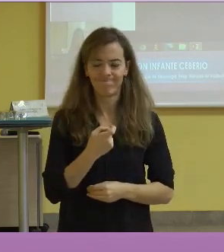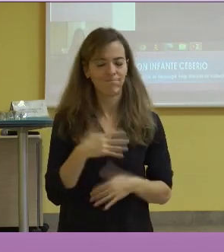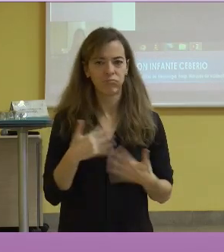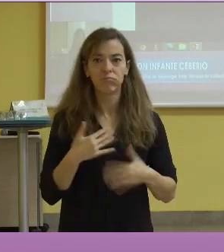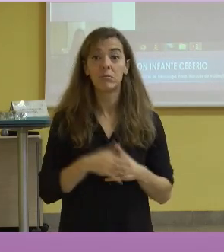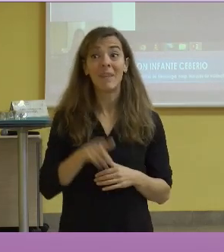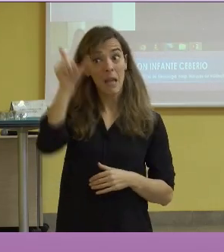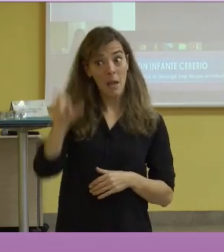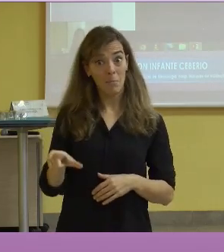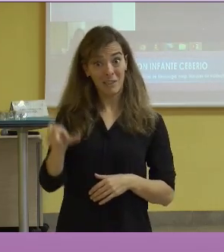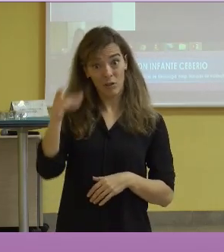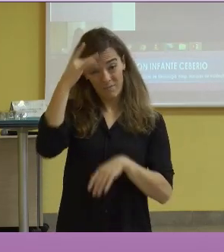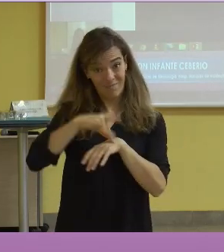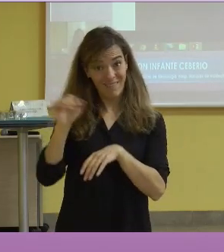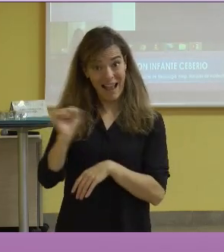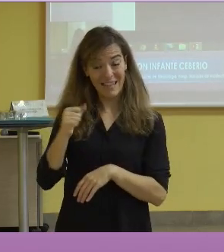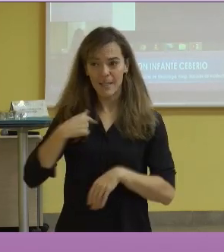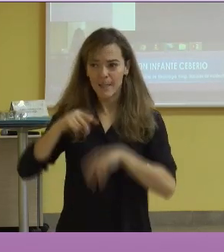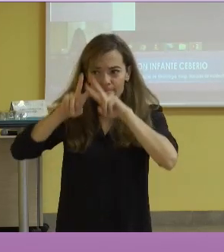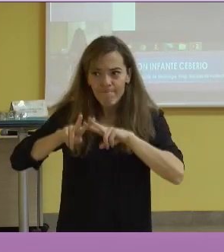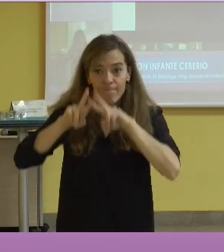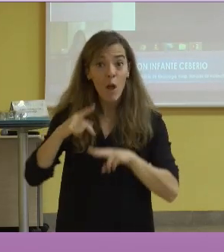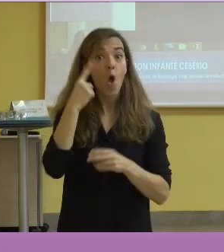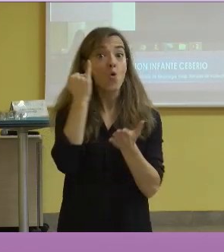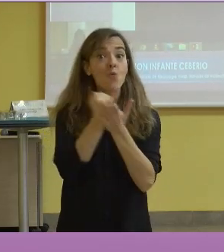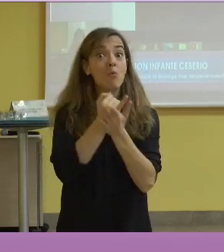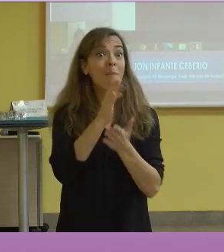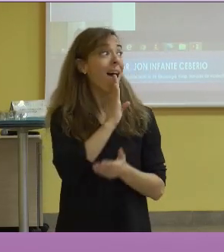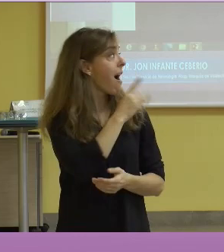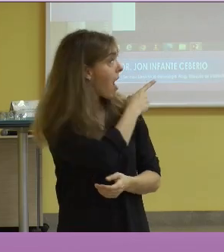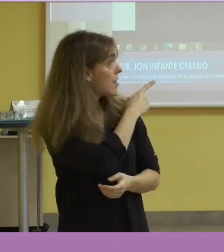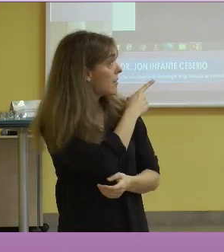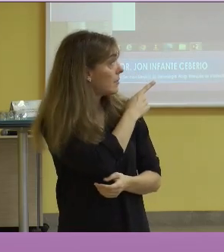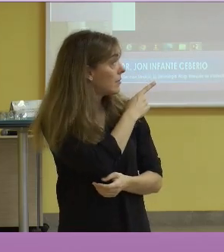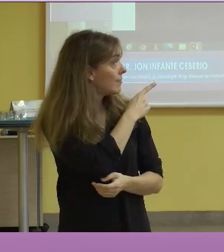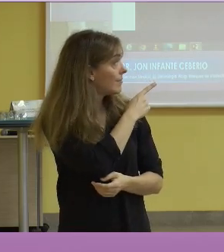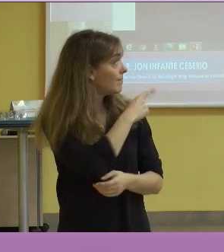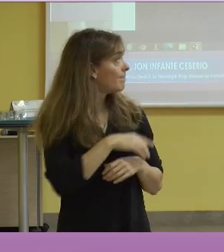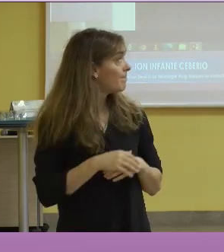con ataxia en la consulta, pues una de las pruebas que hacemos es esta maniobra talón-rodilla,